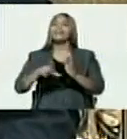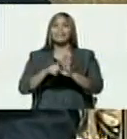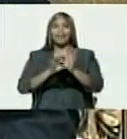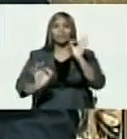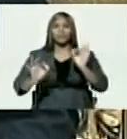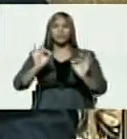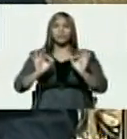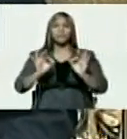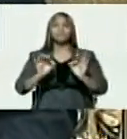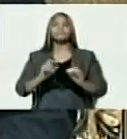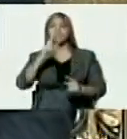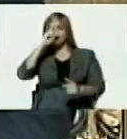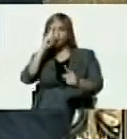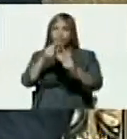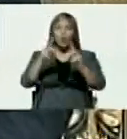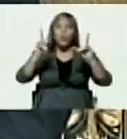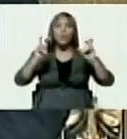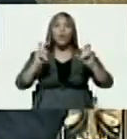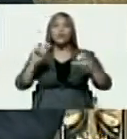CNE,